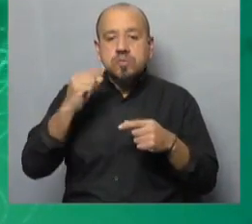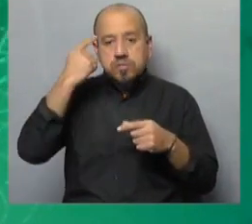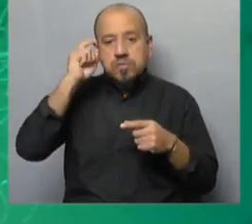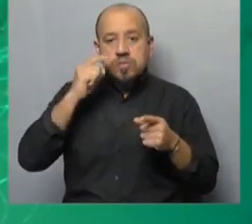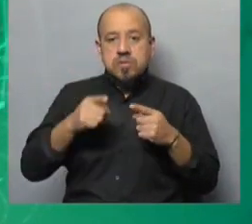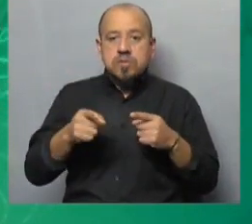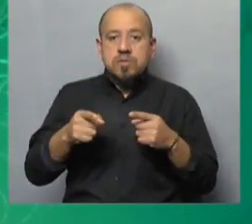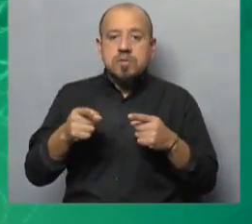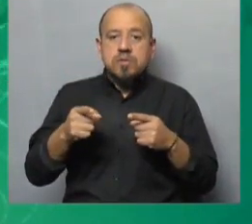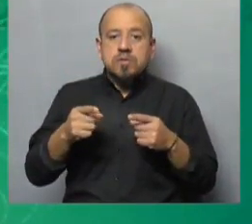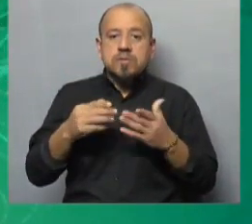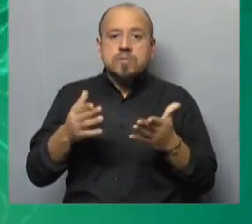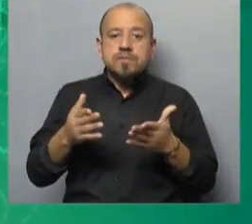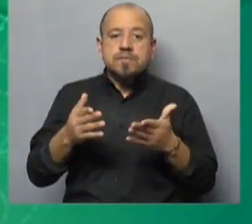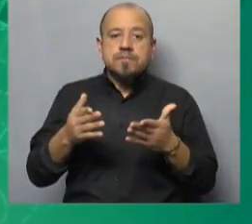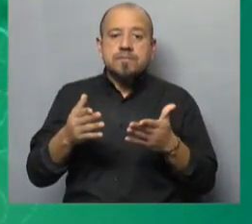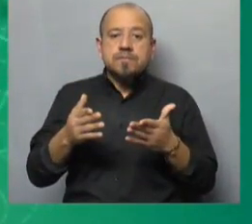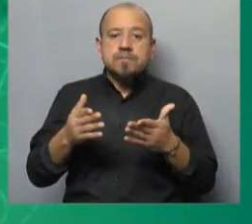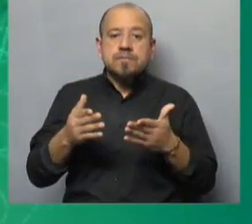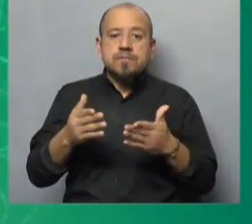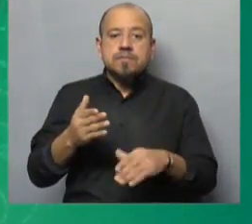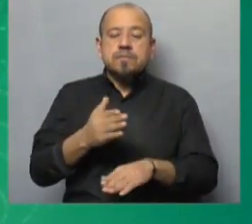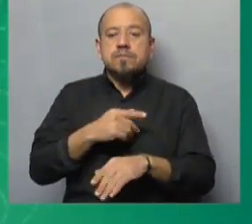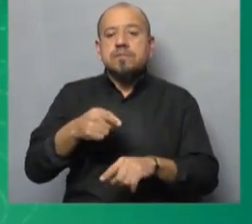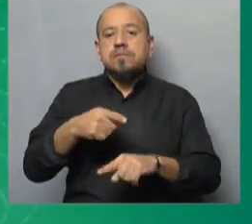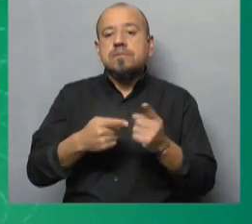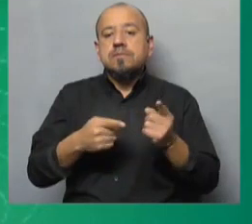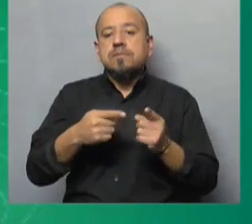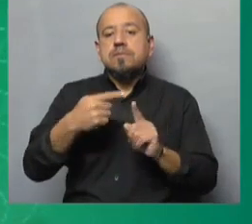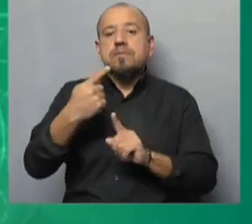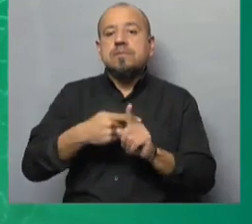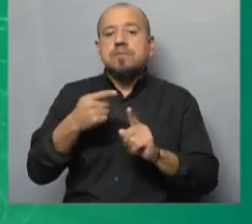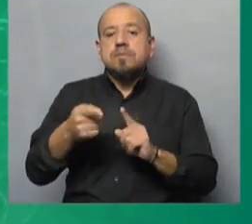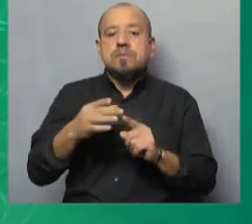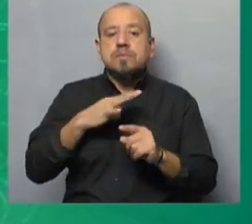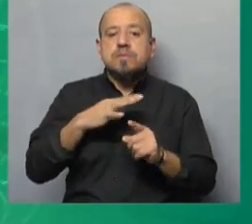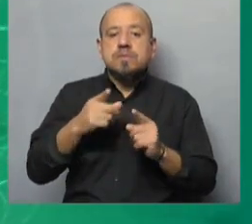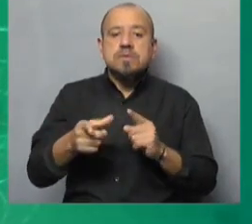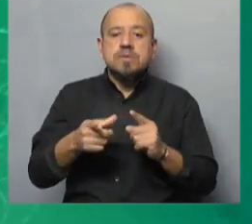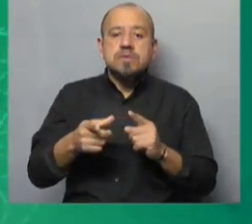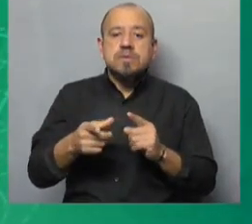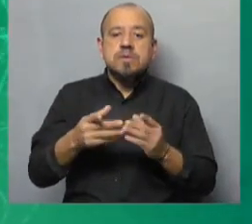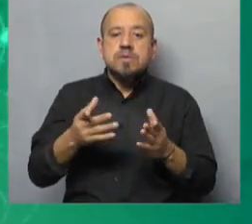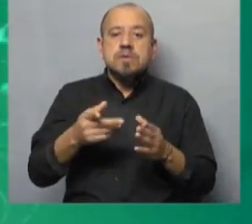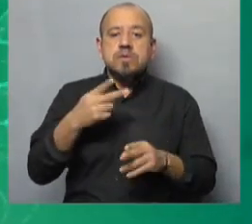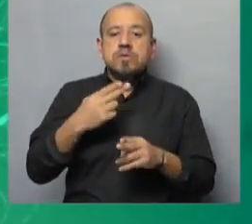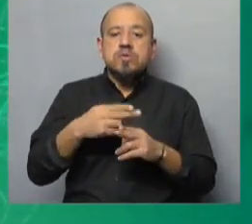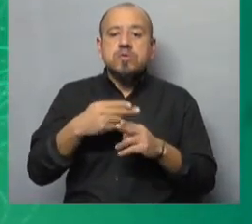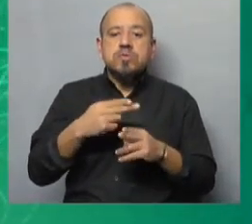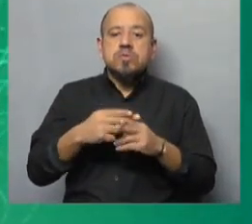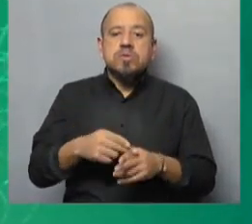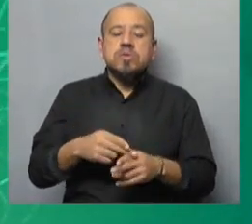antes de la mitad del mes digamos y ahí seguramente van a ver menos nombres se va a